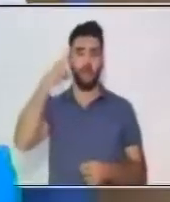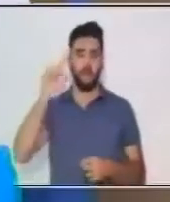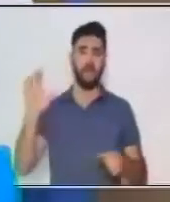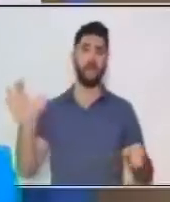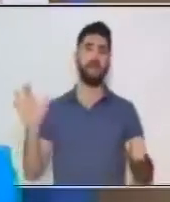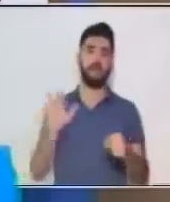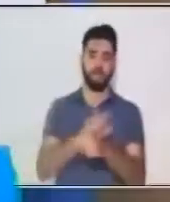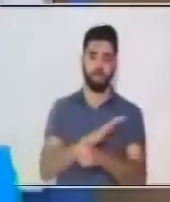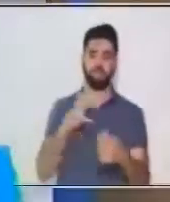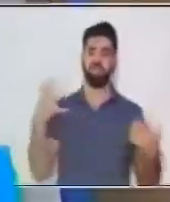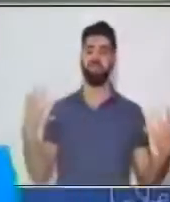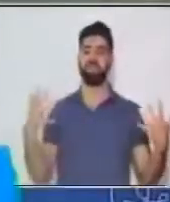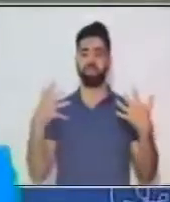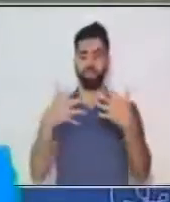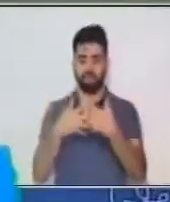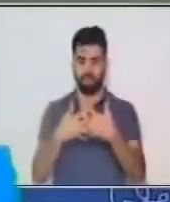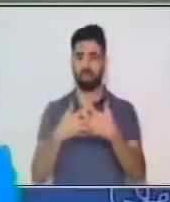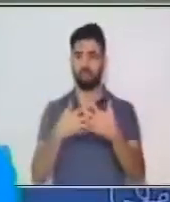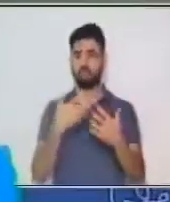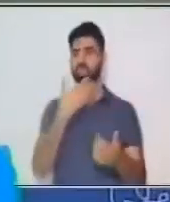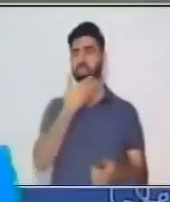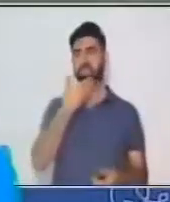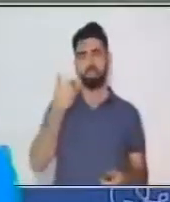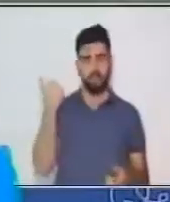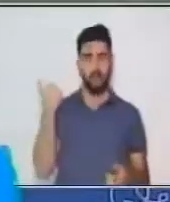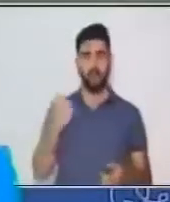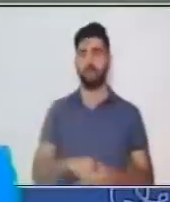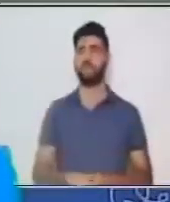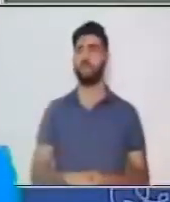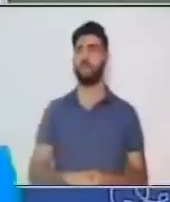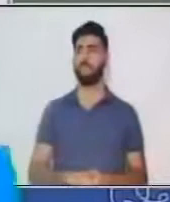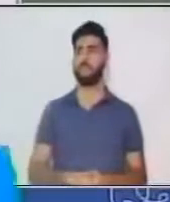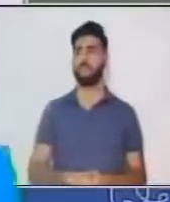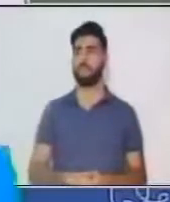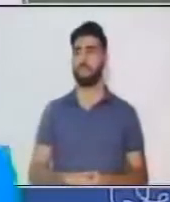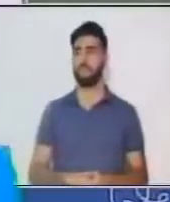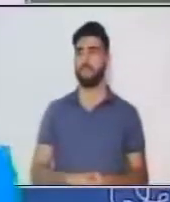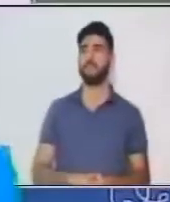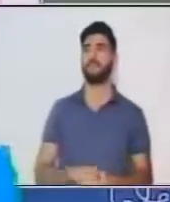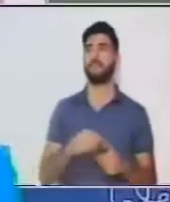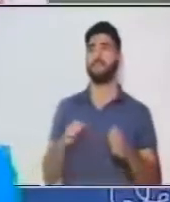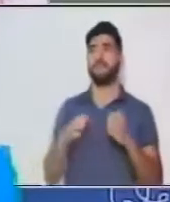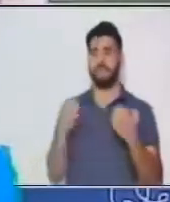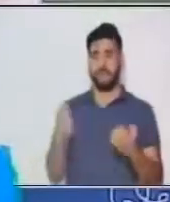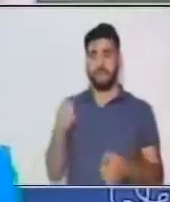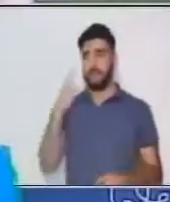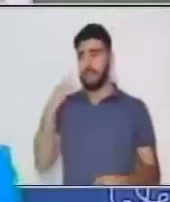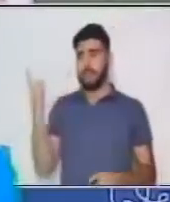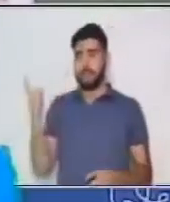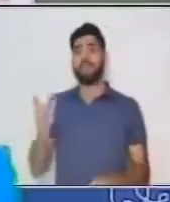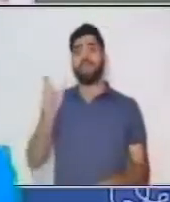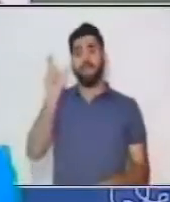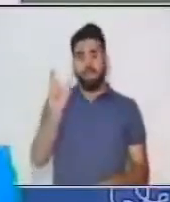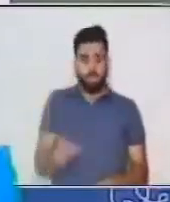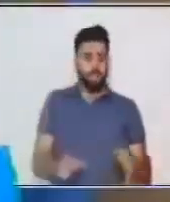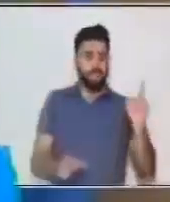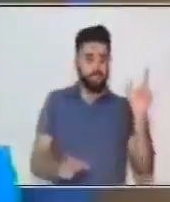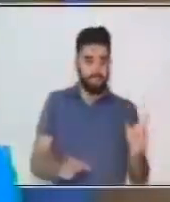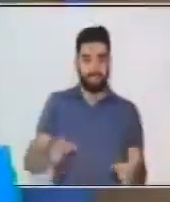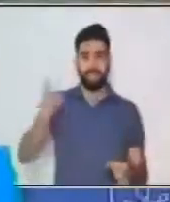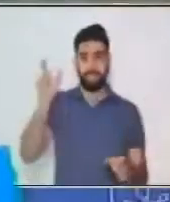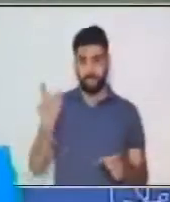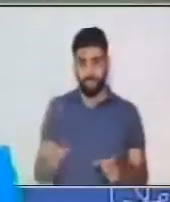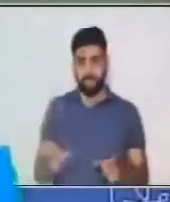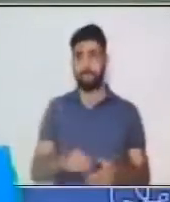sentidos que podían percibir las sensaciones del exterior. Y fue así como nacieron las personas. Este cuento, si los